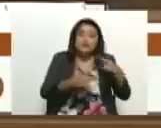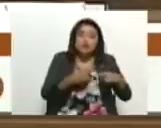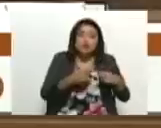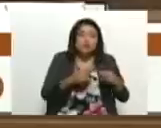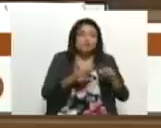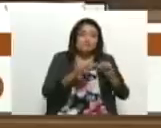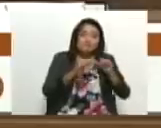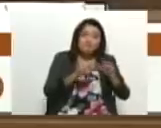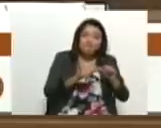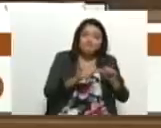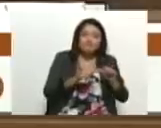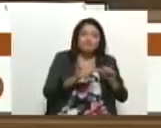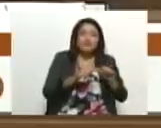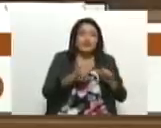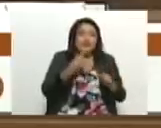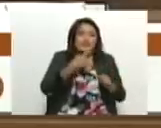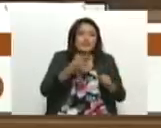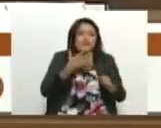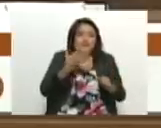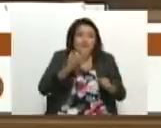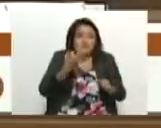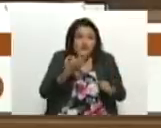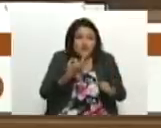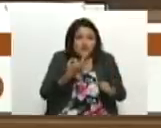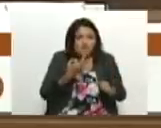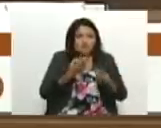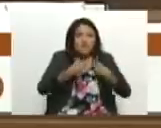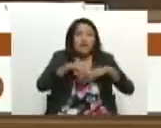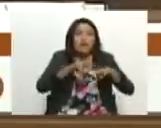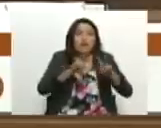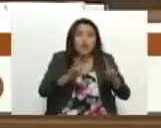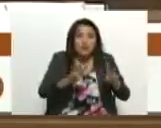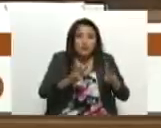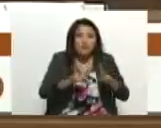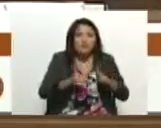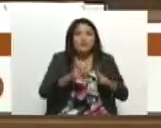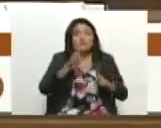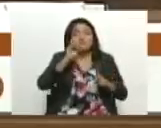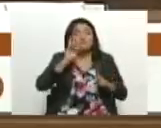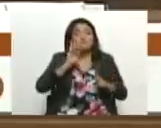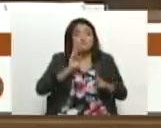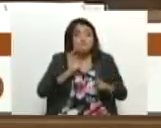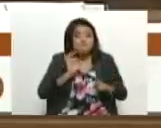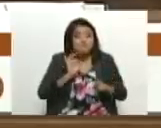en los valores de honestidad, en los valores de limpieza,